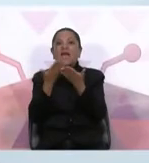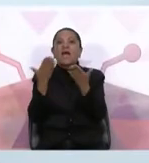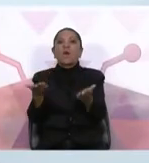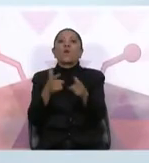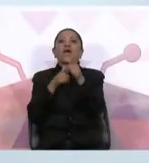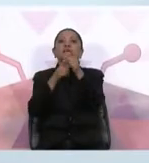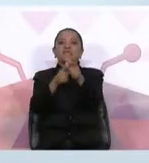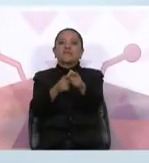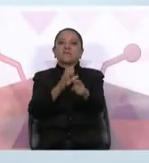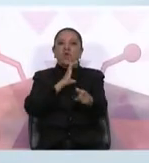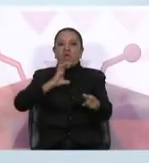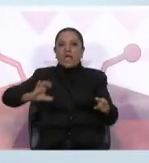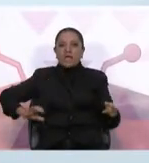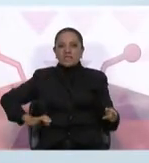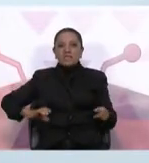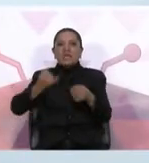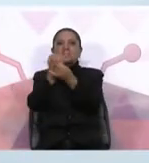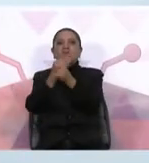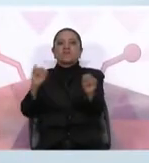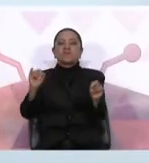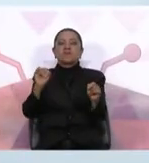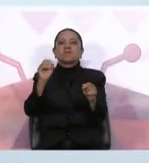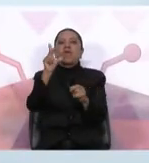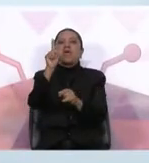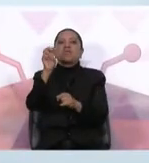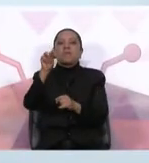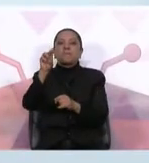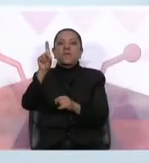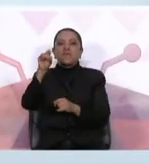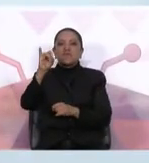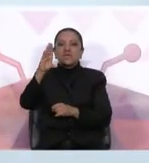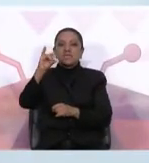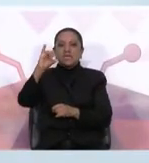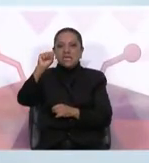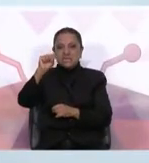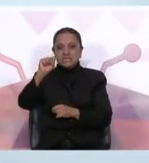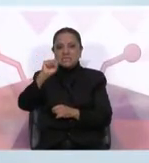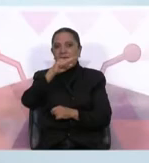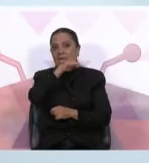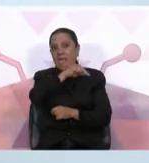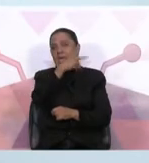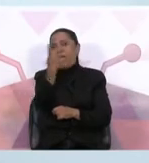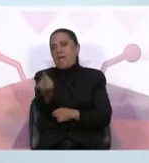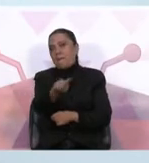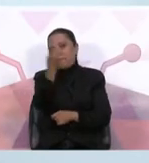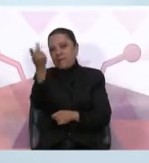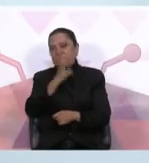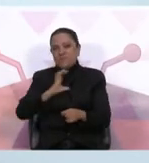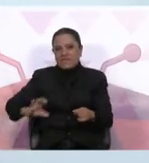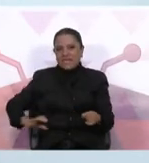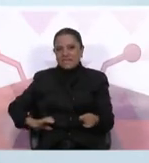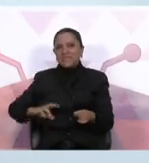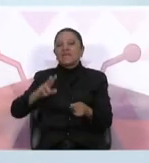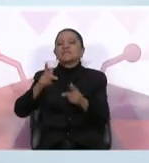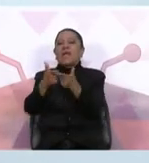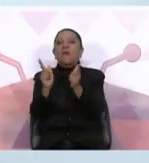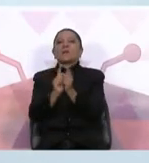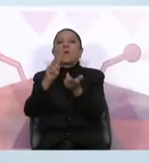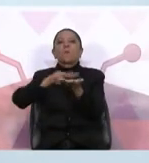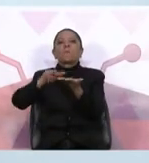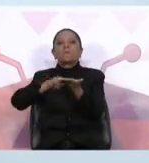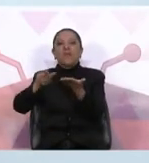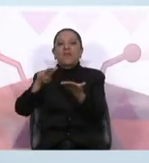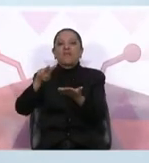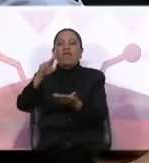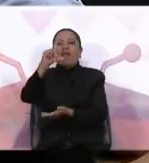independiente de fidel demédicis quien le formulará la pregunta a la candidata del partido verde nadie a luz laracha hay un